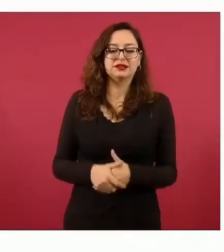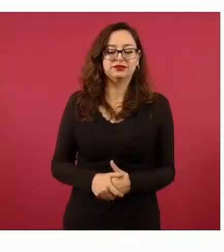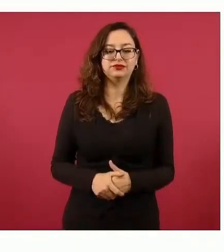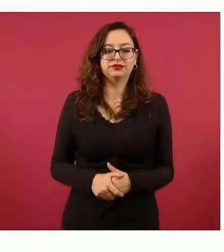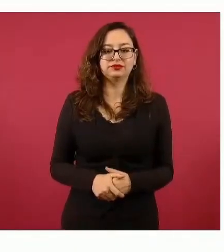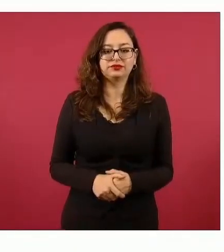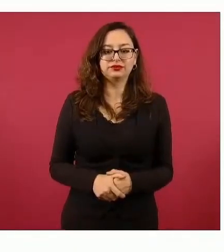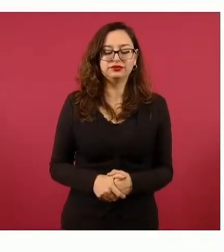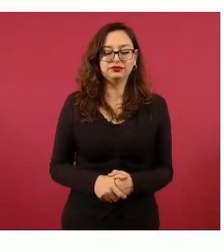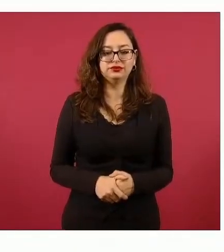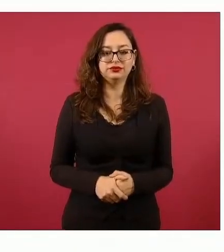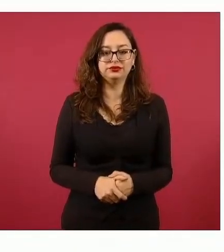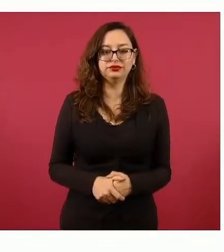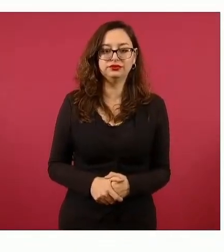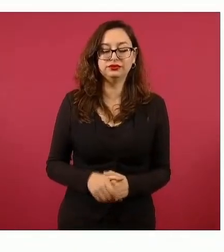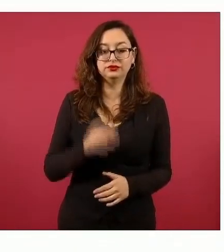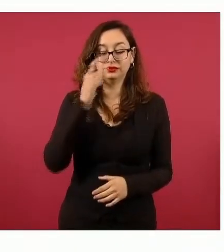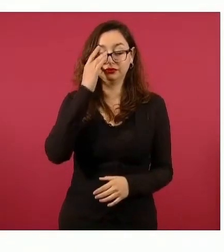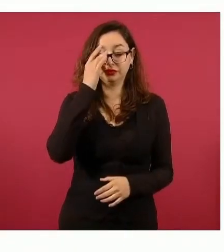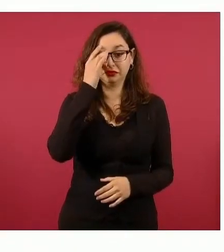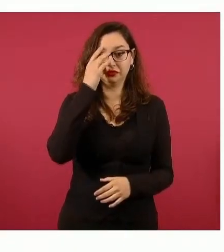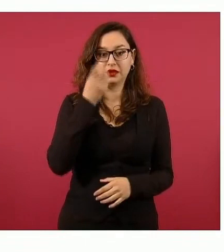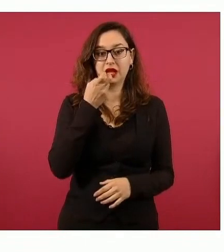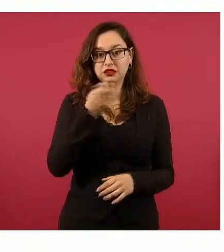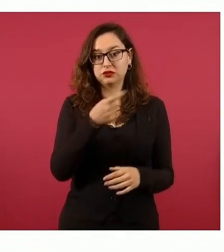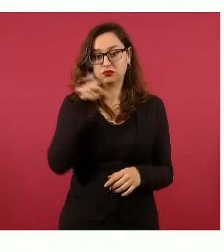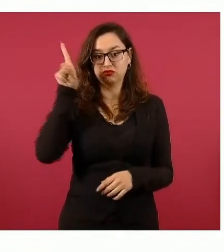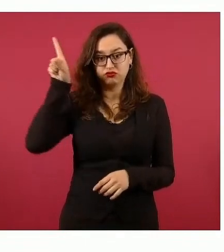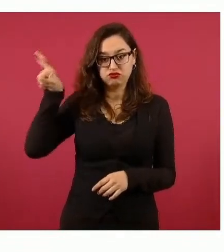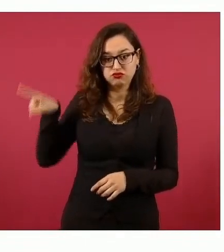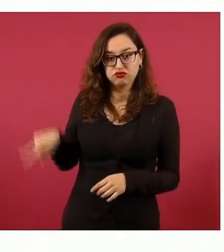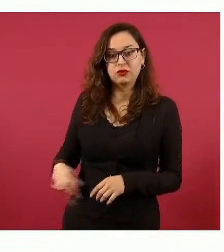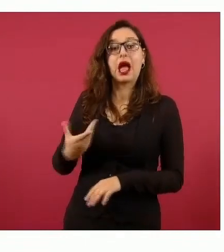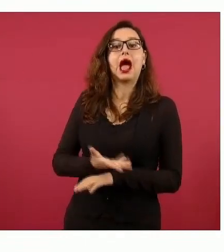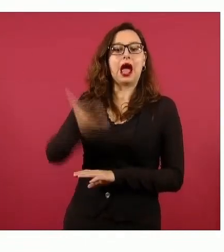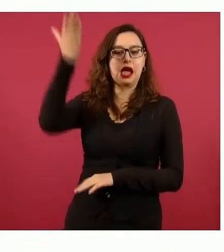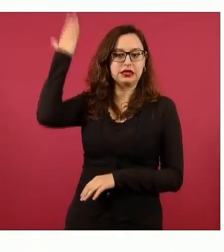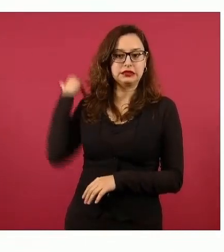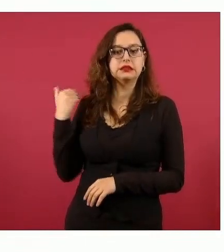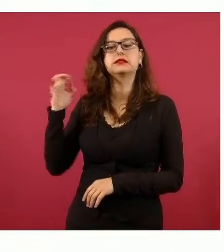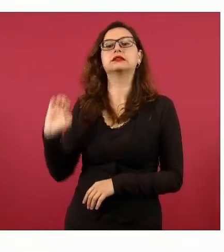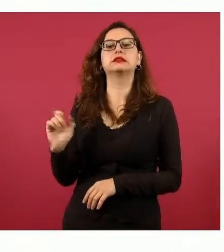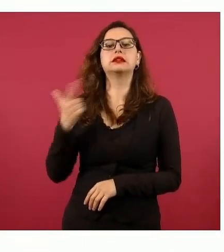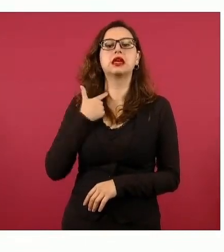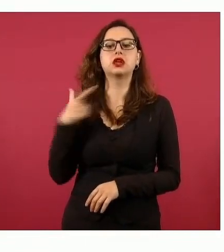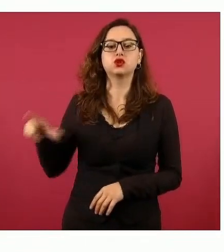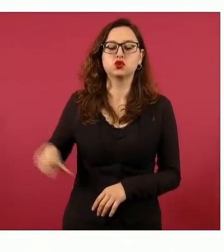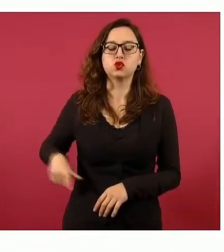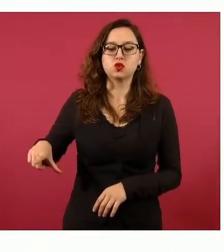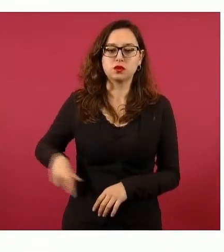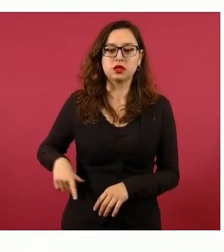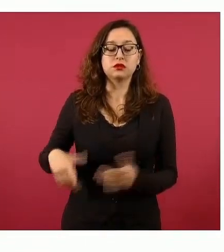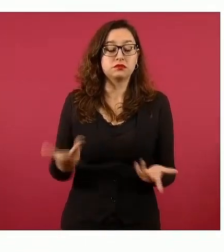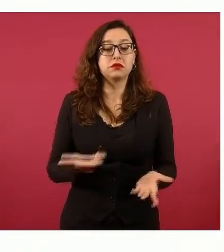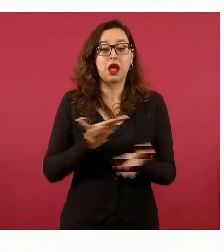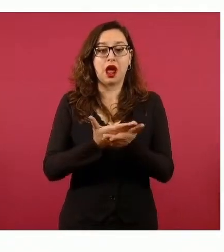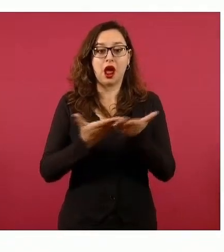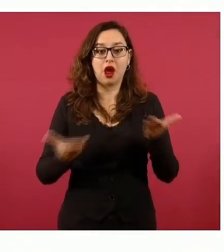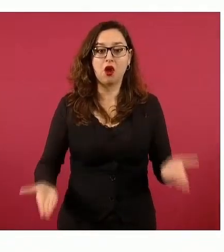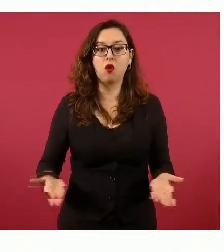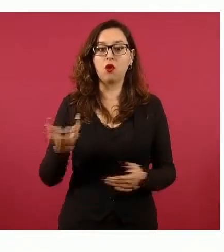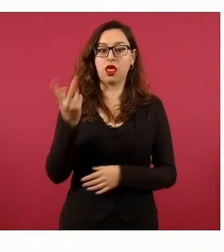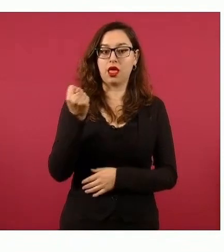ya no sucede, pero sucedía, porque ahora Televisa paga todos sus